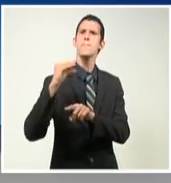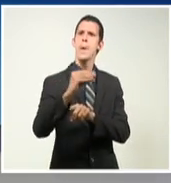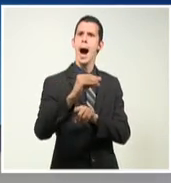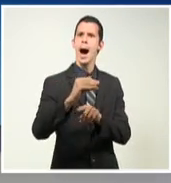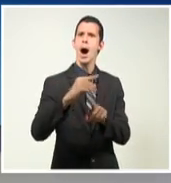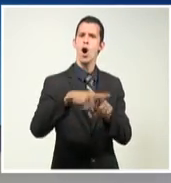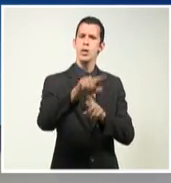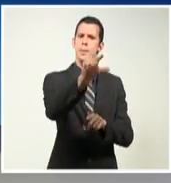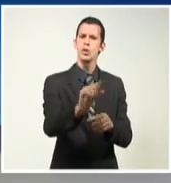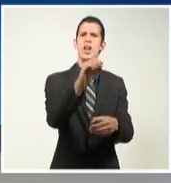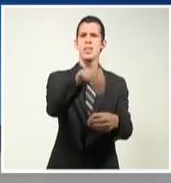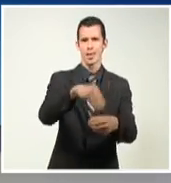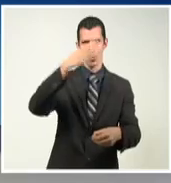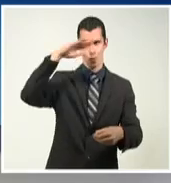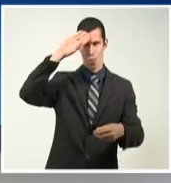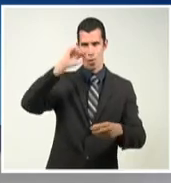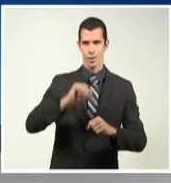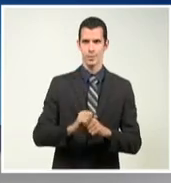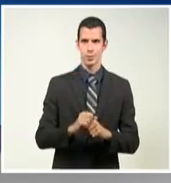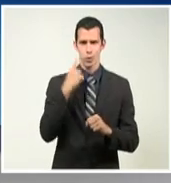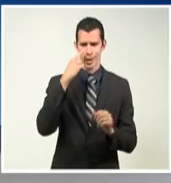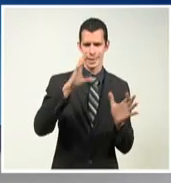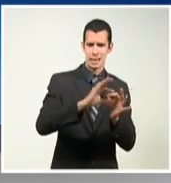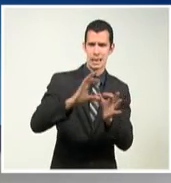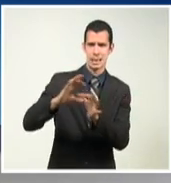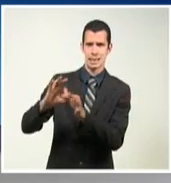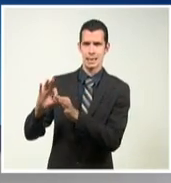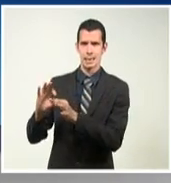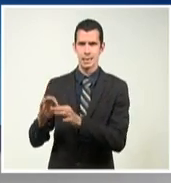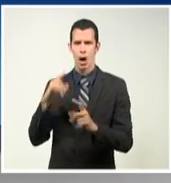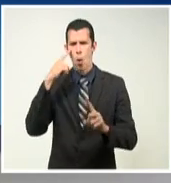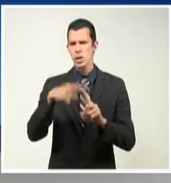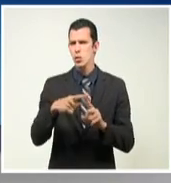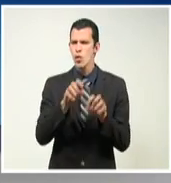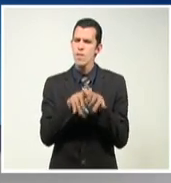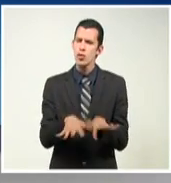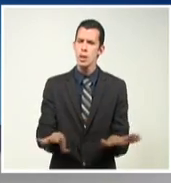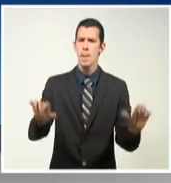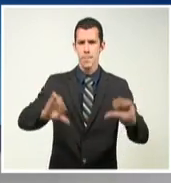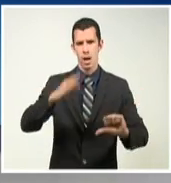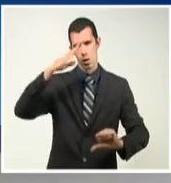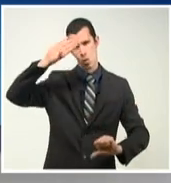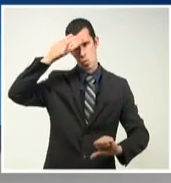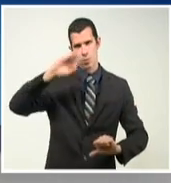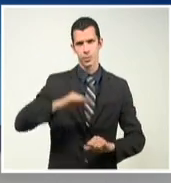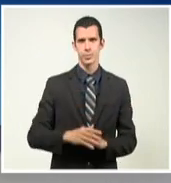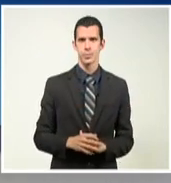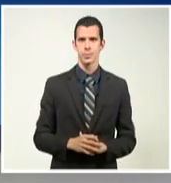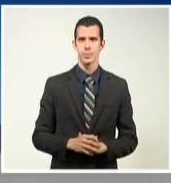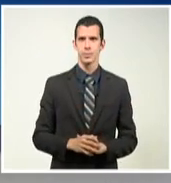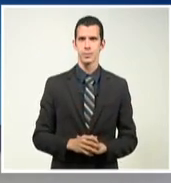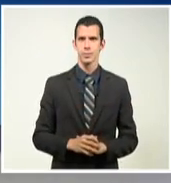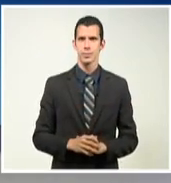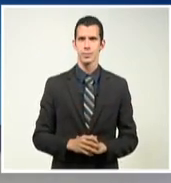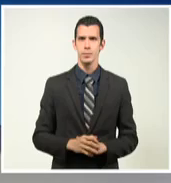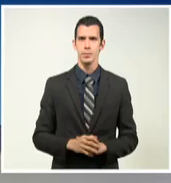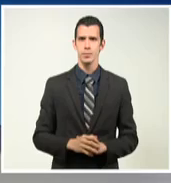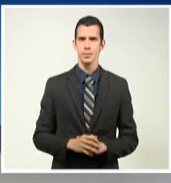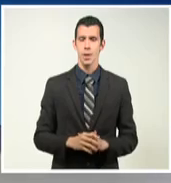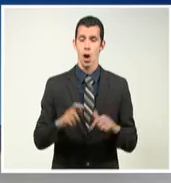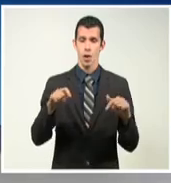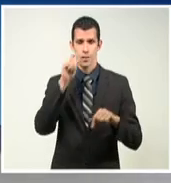independientes de los vaivenes de la política electoral de ese país, de todo lo que hemos vivido ahora. Pero lo que hacen es aprovechar eso mismo. Por hoy voy a despedirme